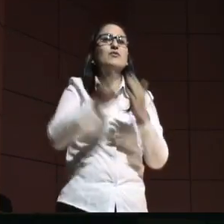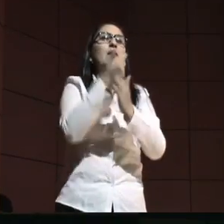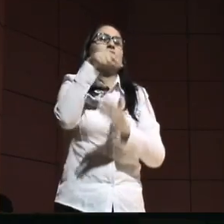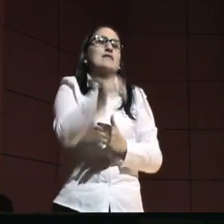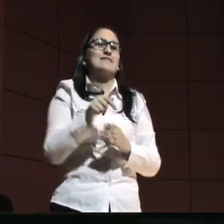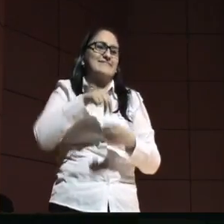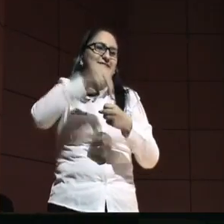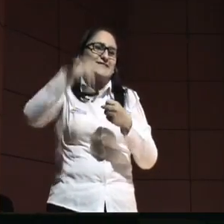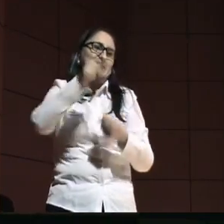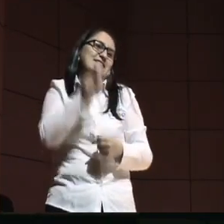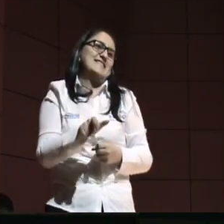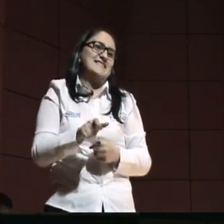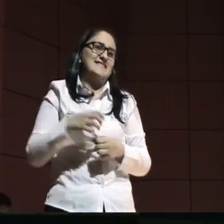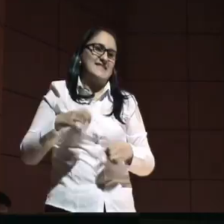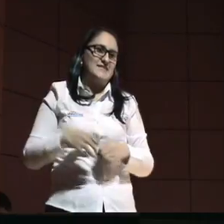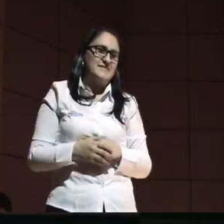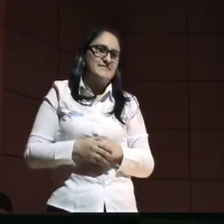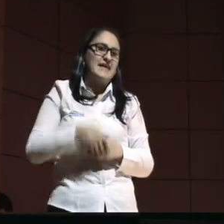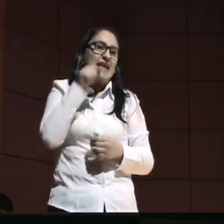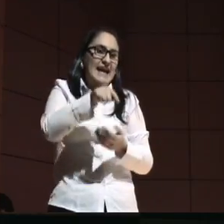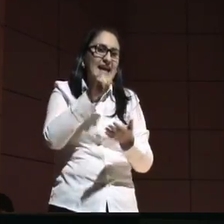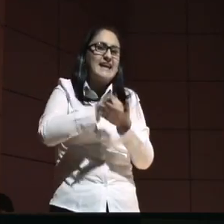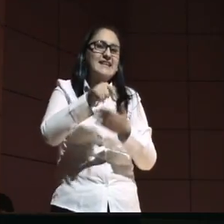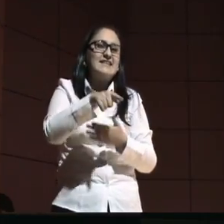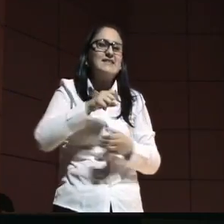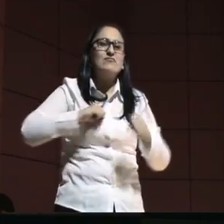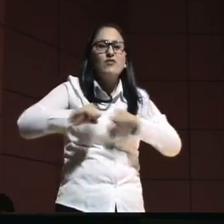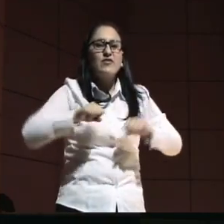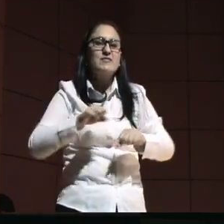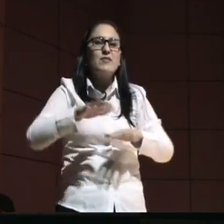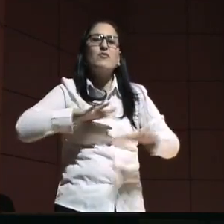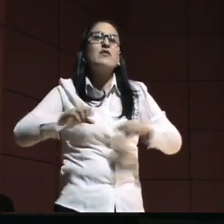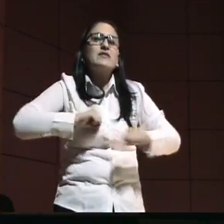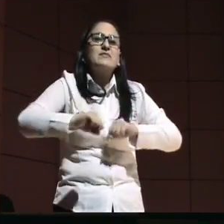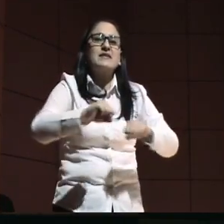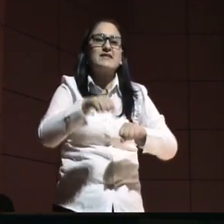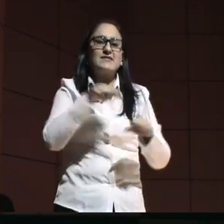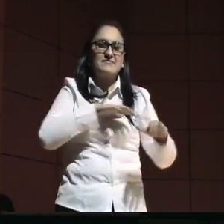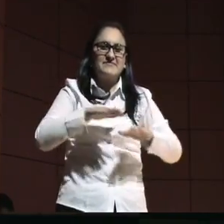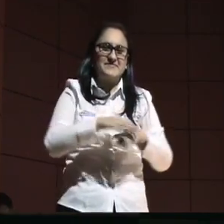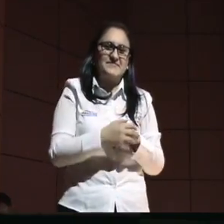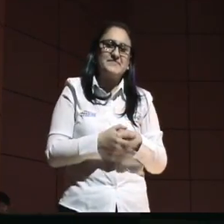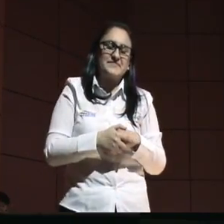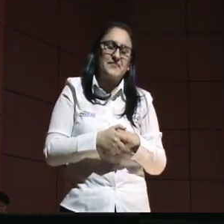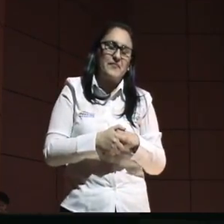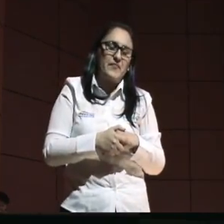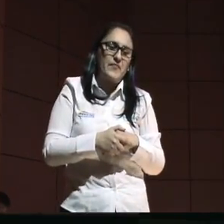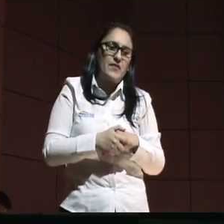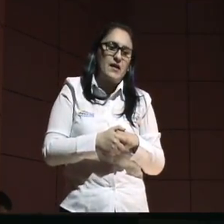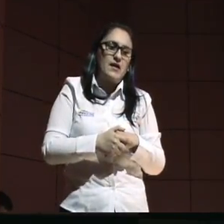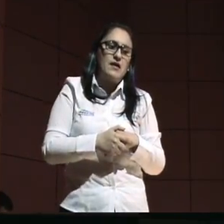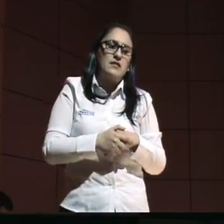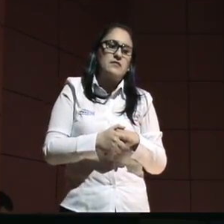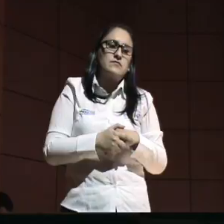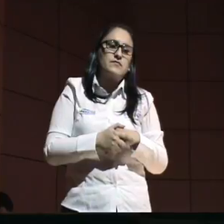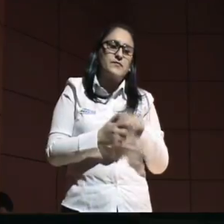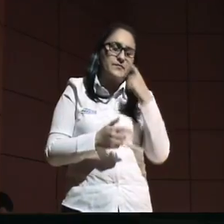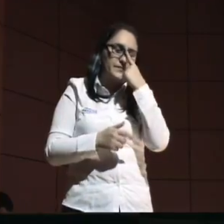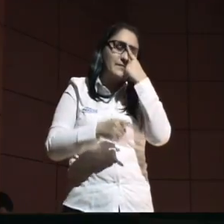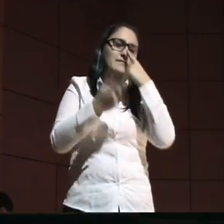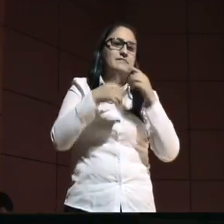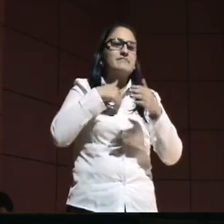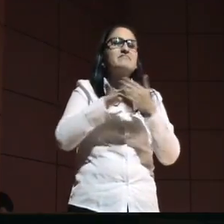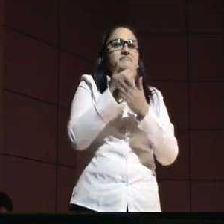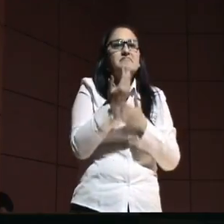ciudadanía, que desde Young es planteada como ciudadanía de la diferencia. Parafraseando a Eduardo Díaz